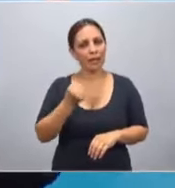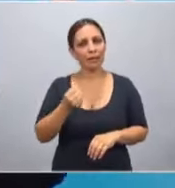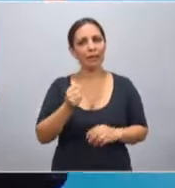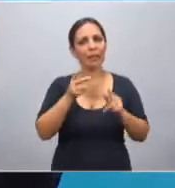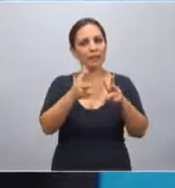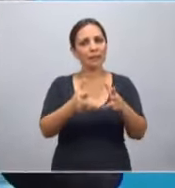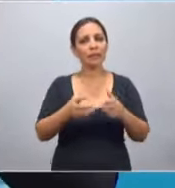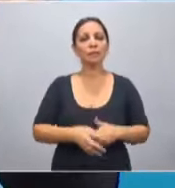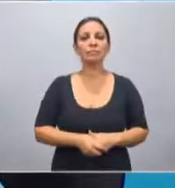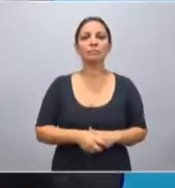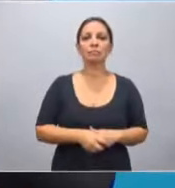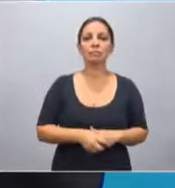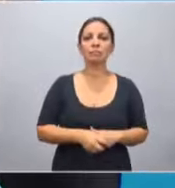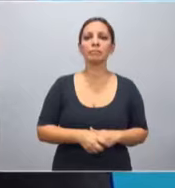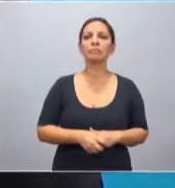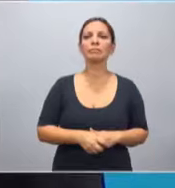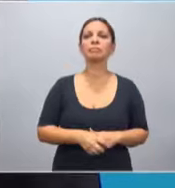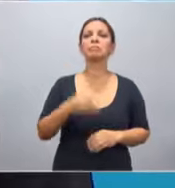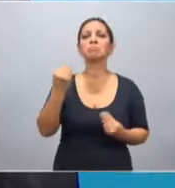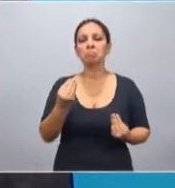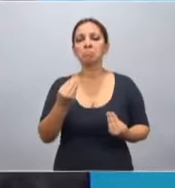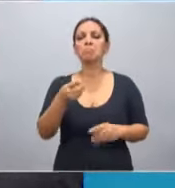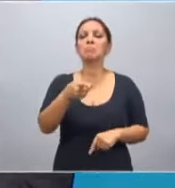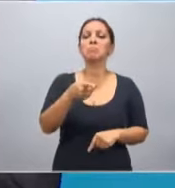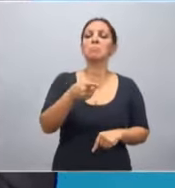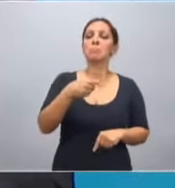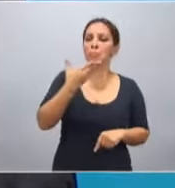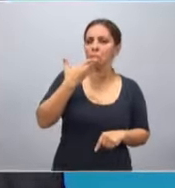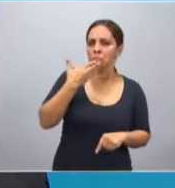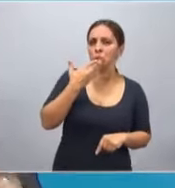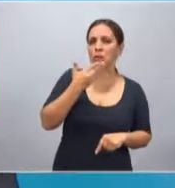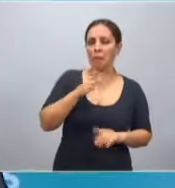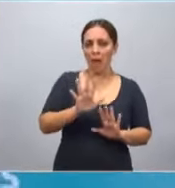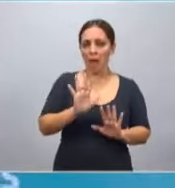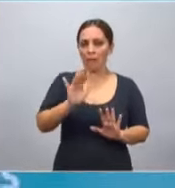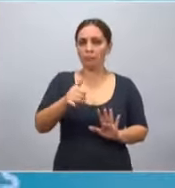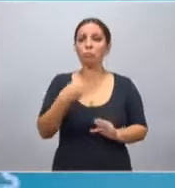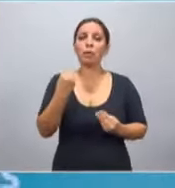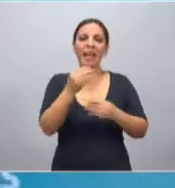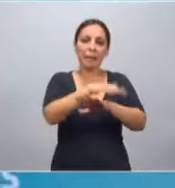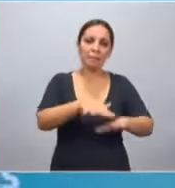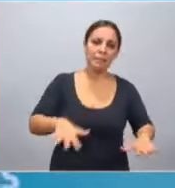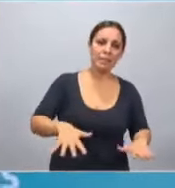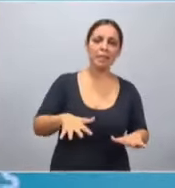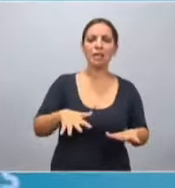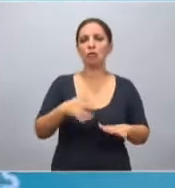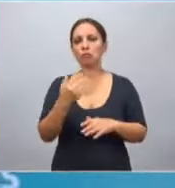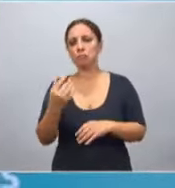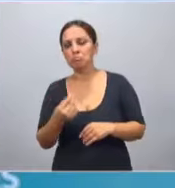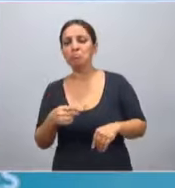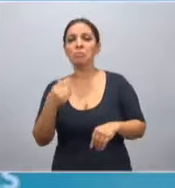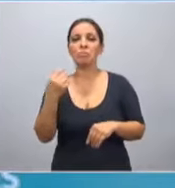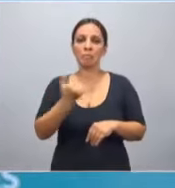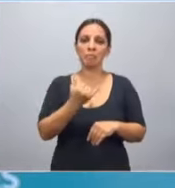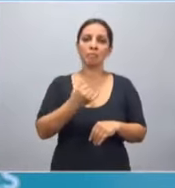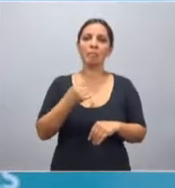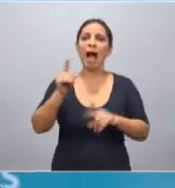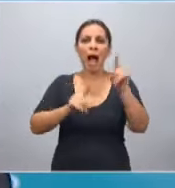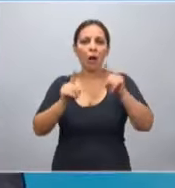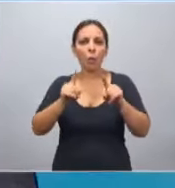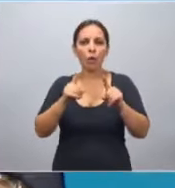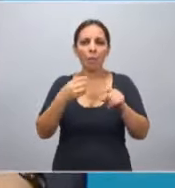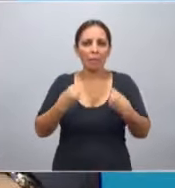decirlo yo creo que después hay muchas palabras pero en concreto están dejando muchos pibes Y pibas probablemente si los juegos se evitan nosotros